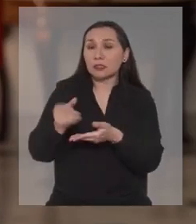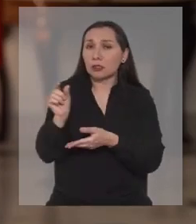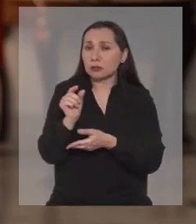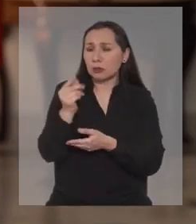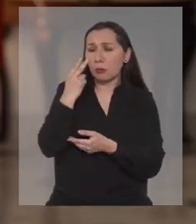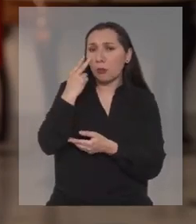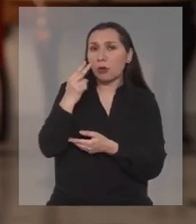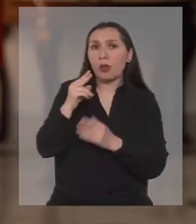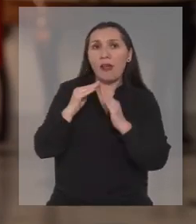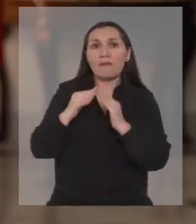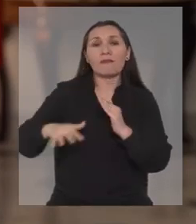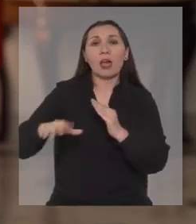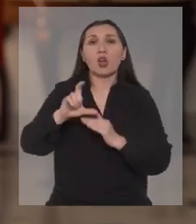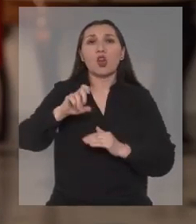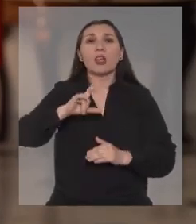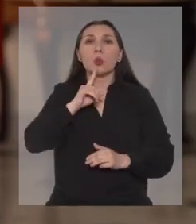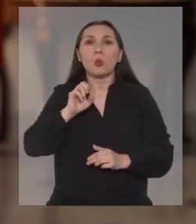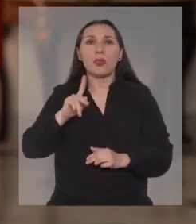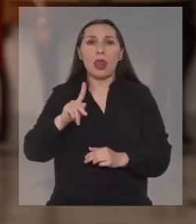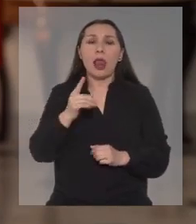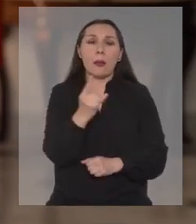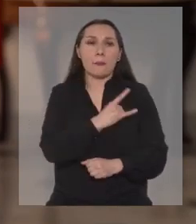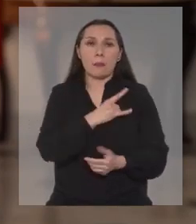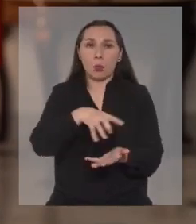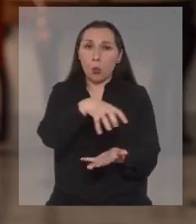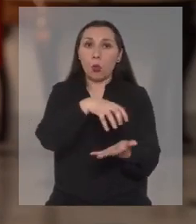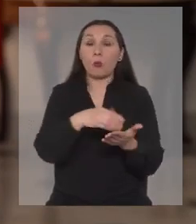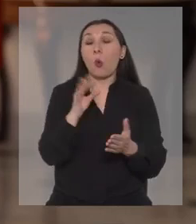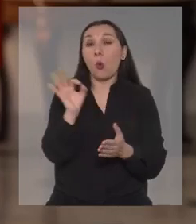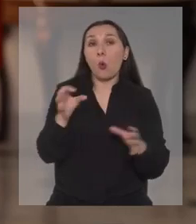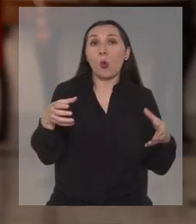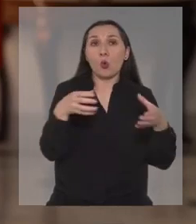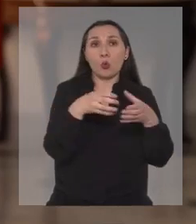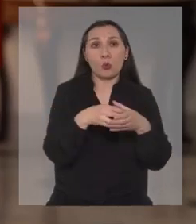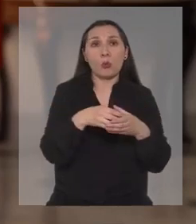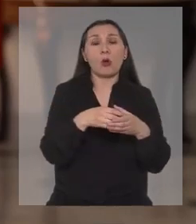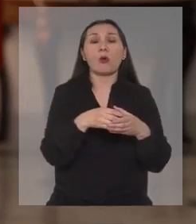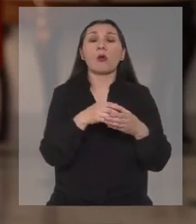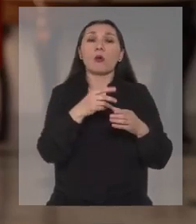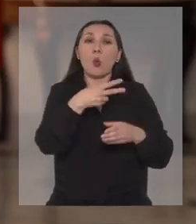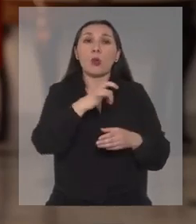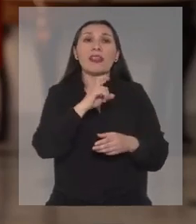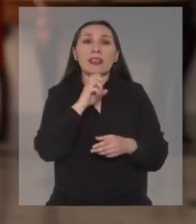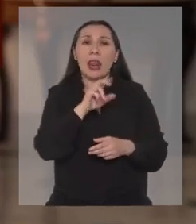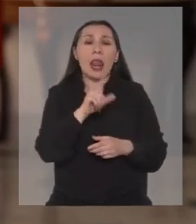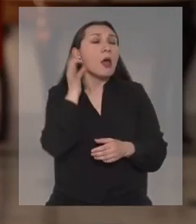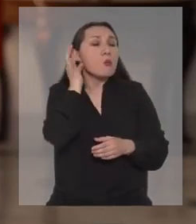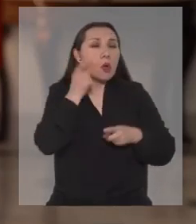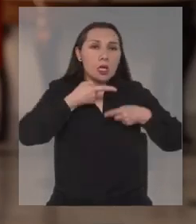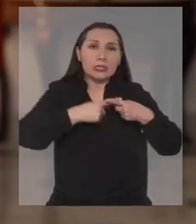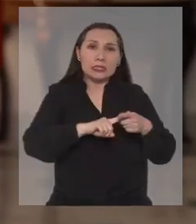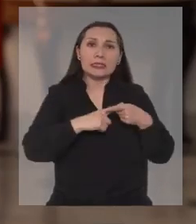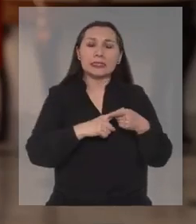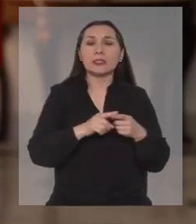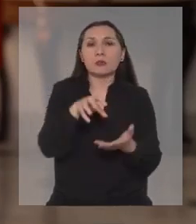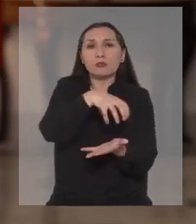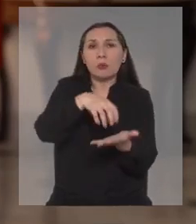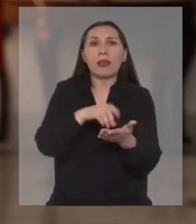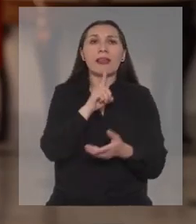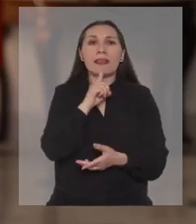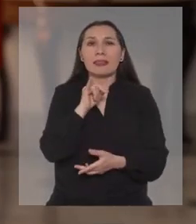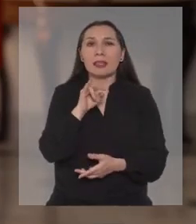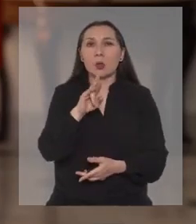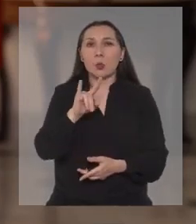hace poquito en el barrio longitudinal en maipú o el grupo relmo hral formado por mujeres tejedoras de tirúa